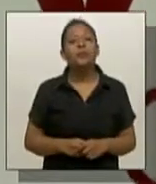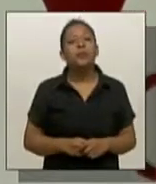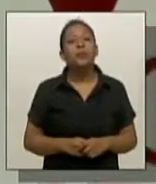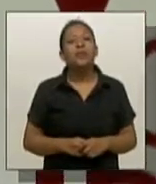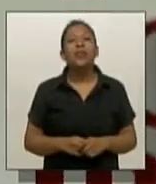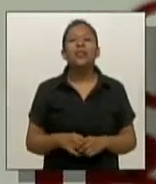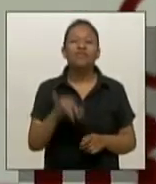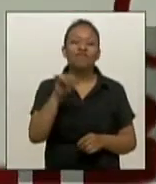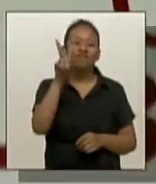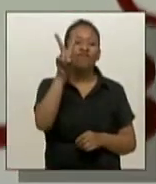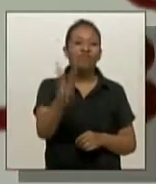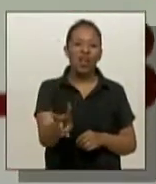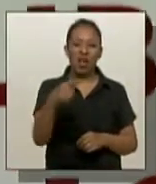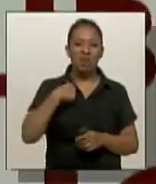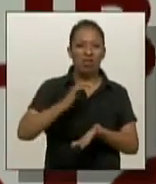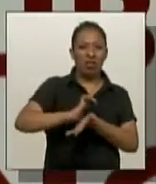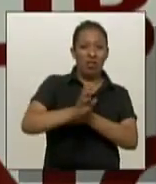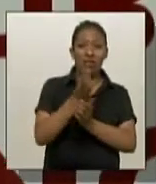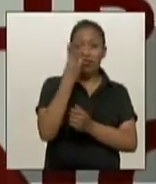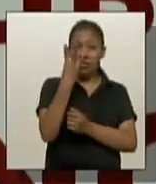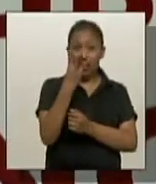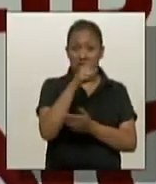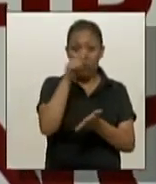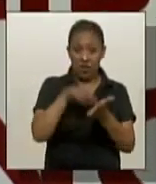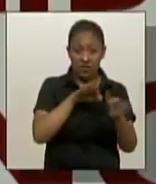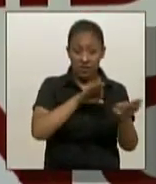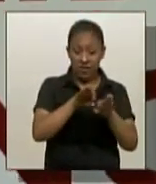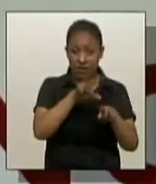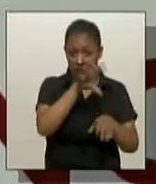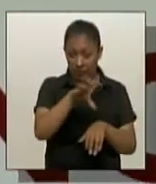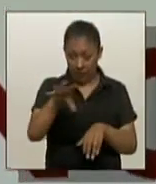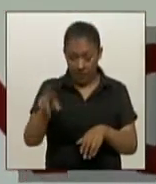Sí, efectivamente fui discriminado en tres empresas.